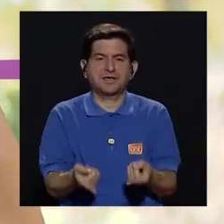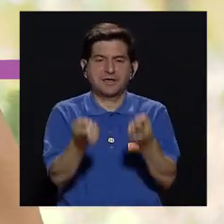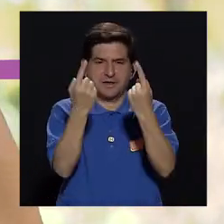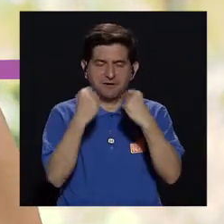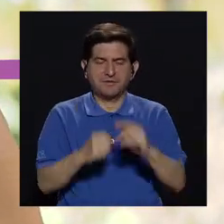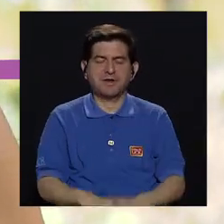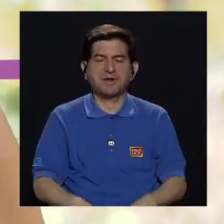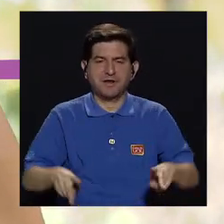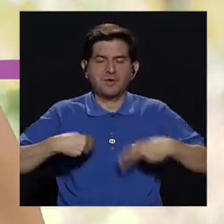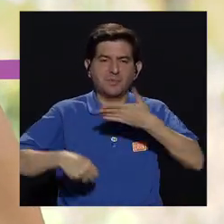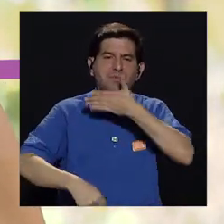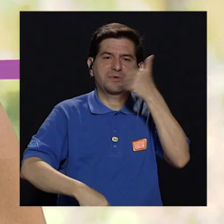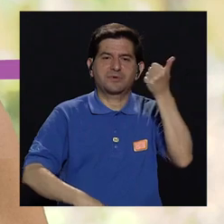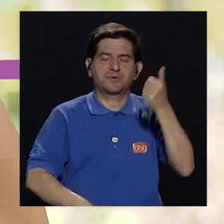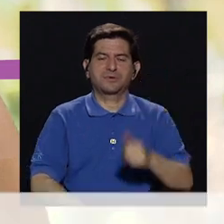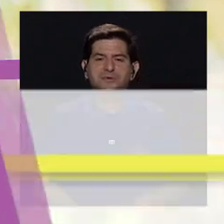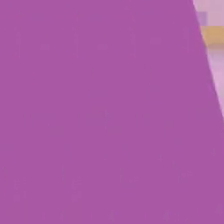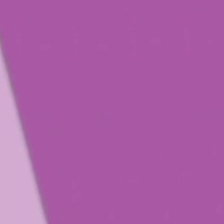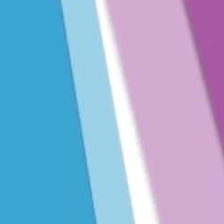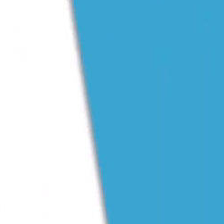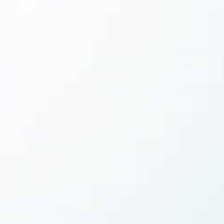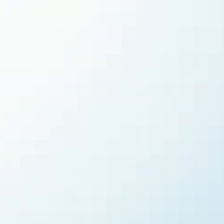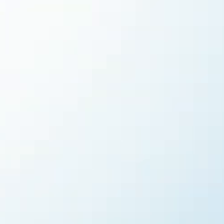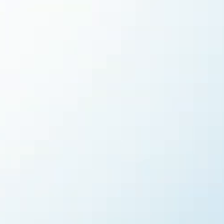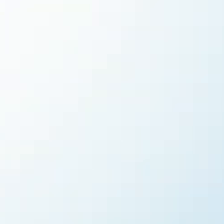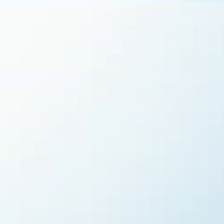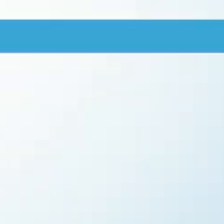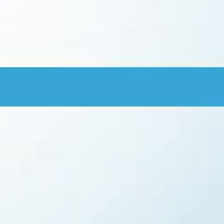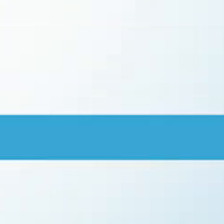breve regresamos con más de Vivir Mejor.